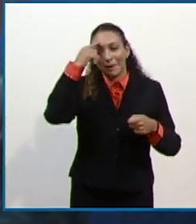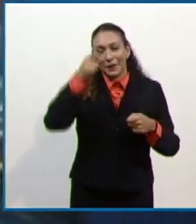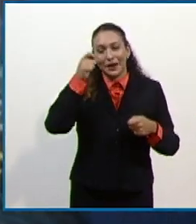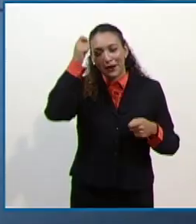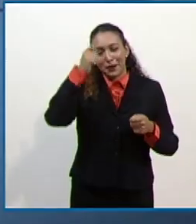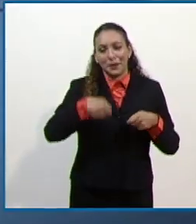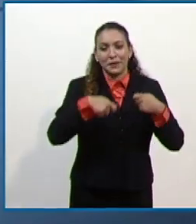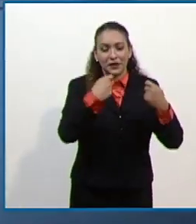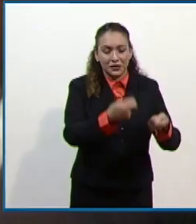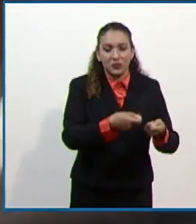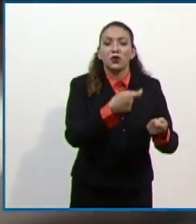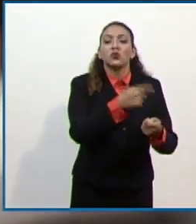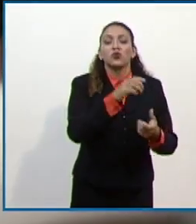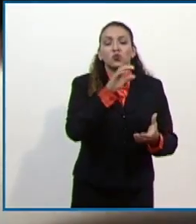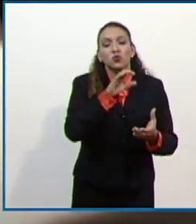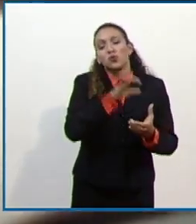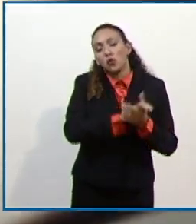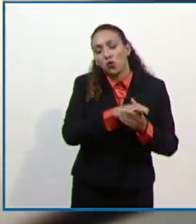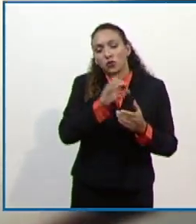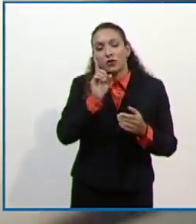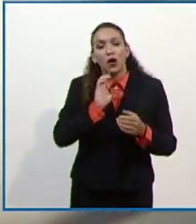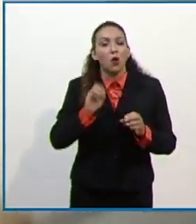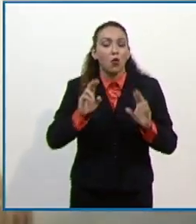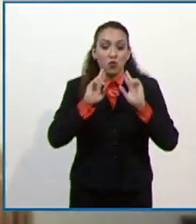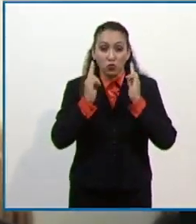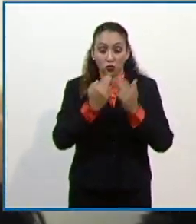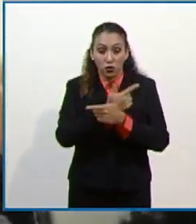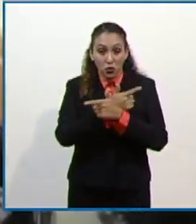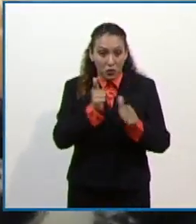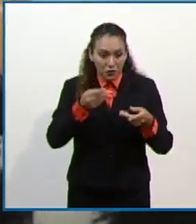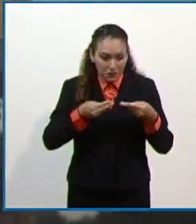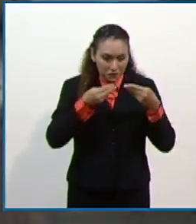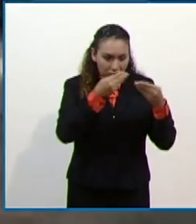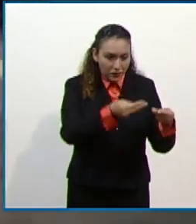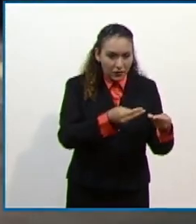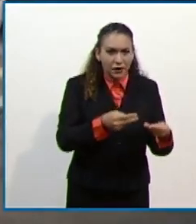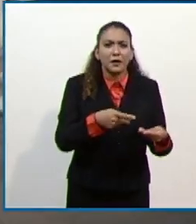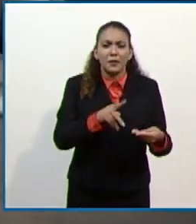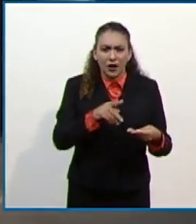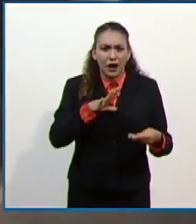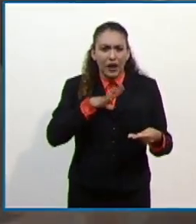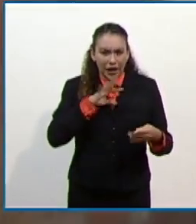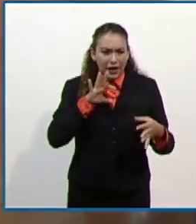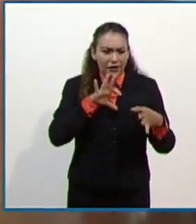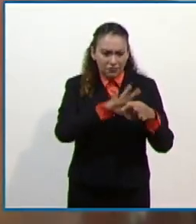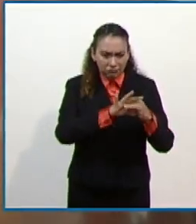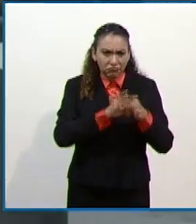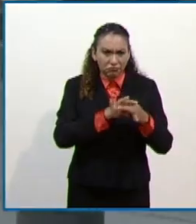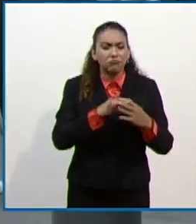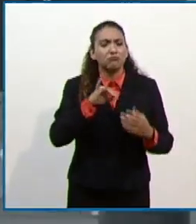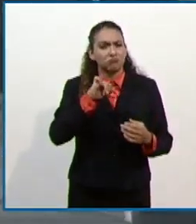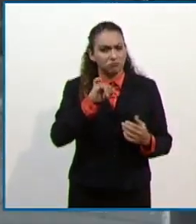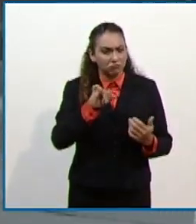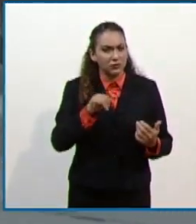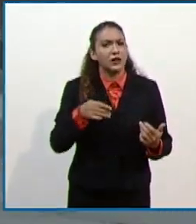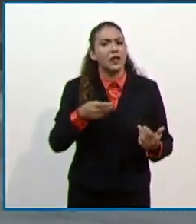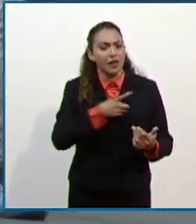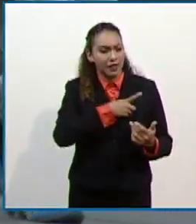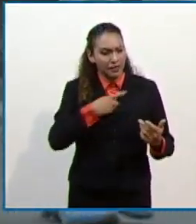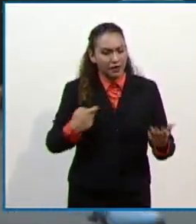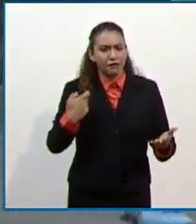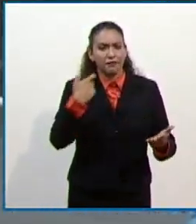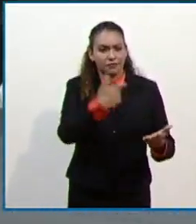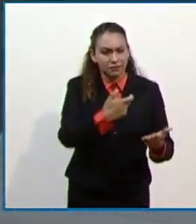puede permanecer en sus términos, ya que si existe un matrimonio y una unión de hecho, se está en presencia de cónyuge y